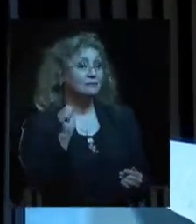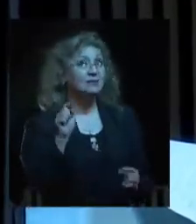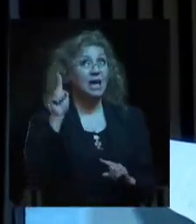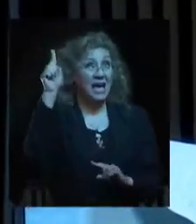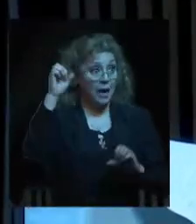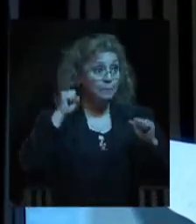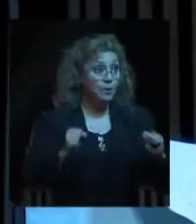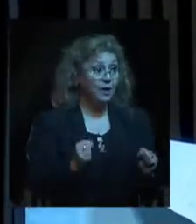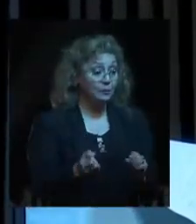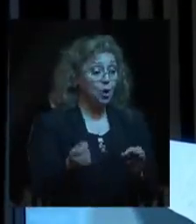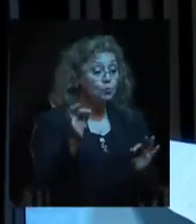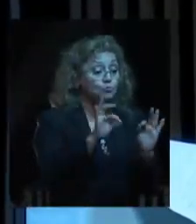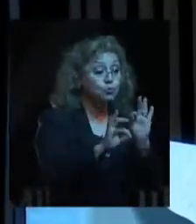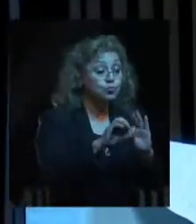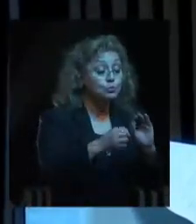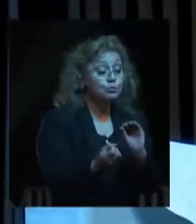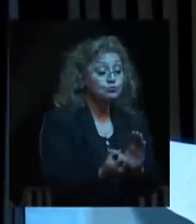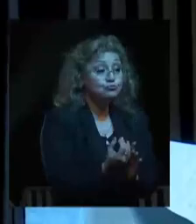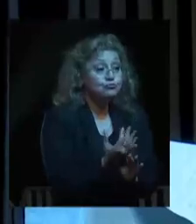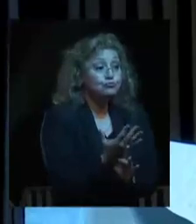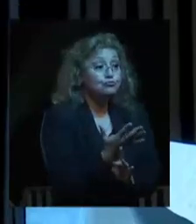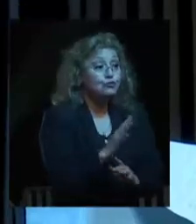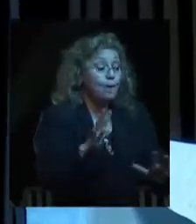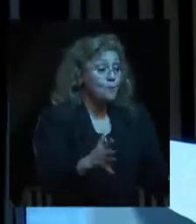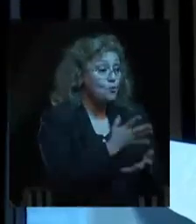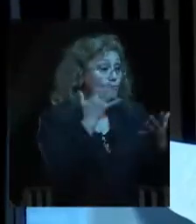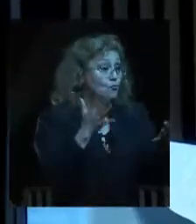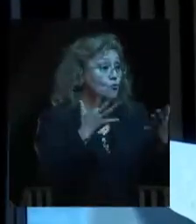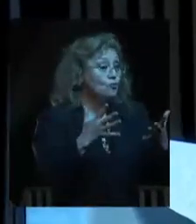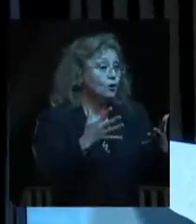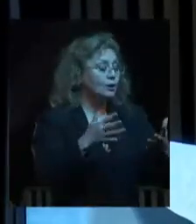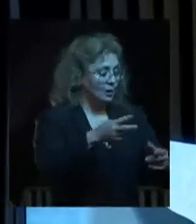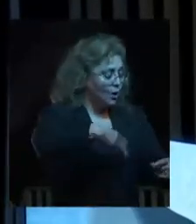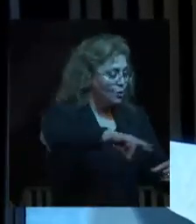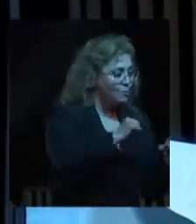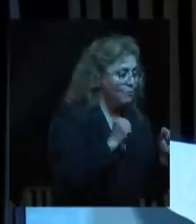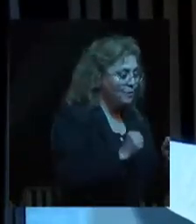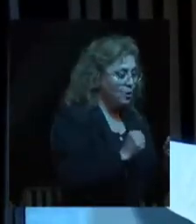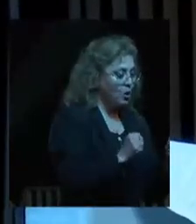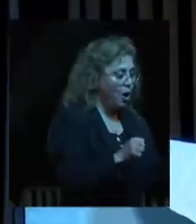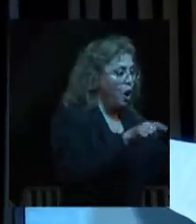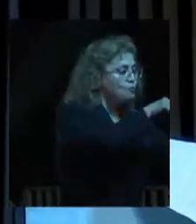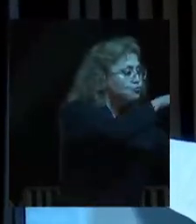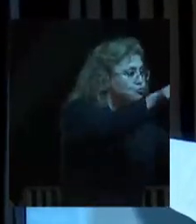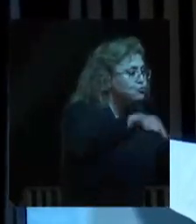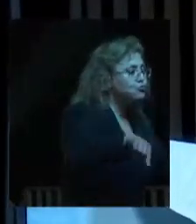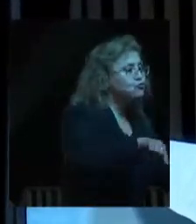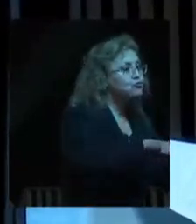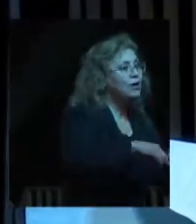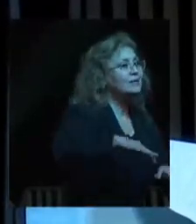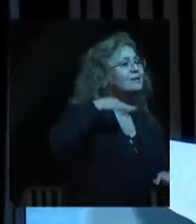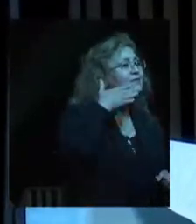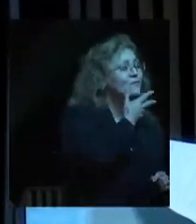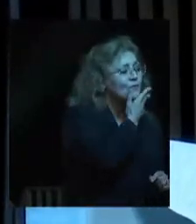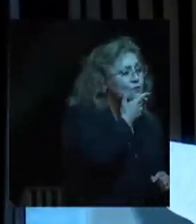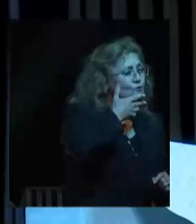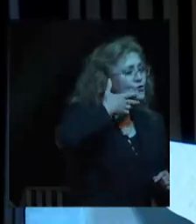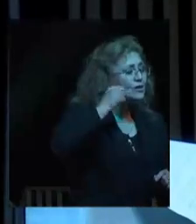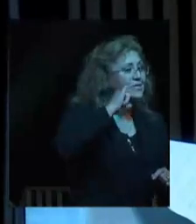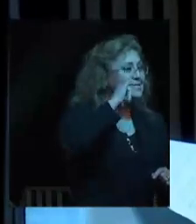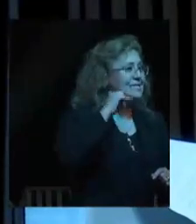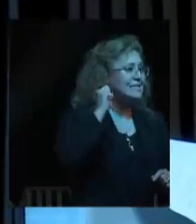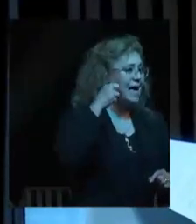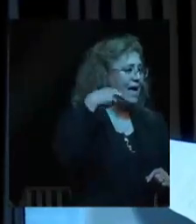y tomate en invernadero, podríamos llenar el desierto del Sahara de invernadero. Aprenderíamos una cantidad de